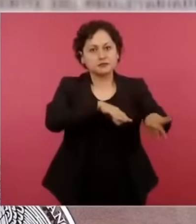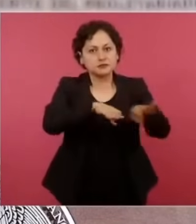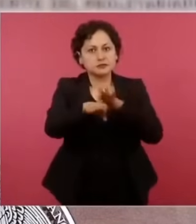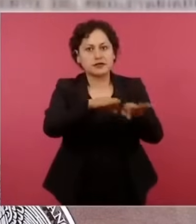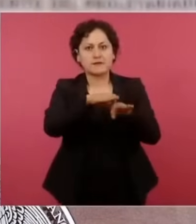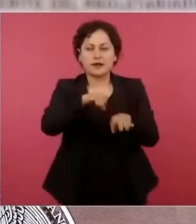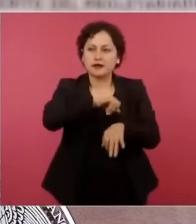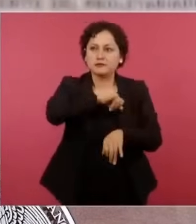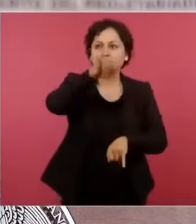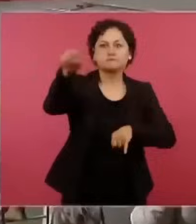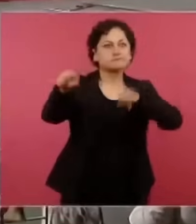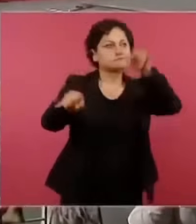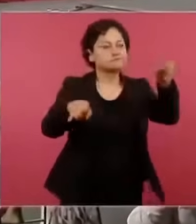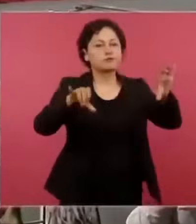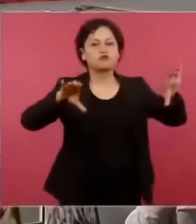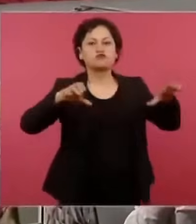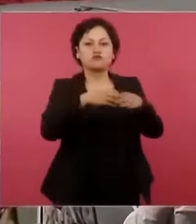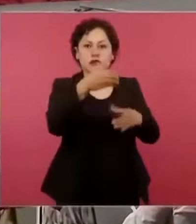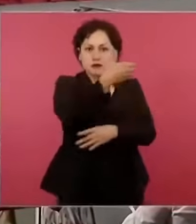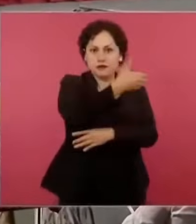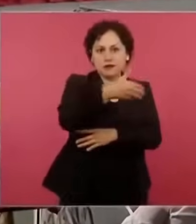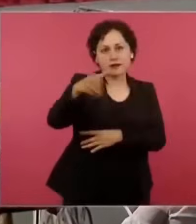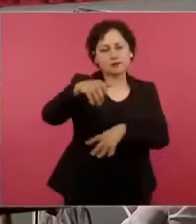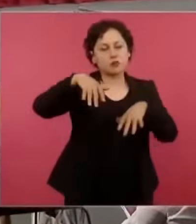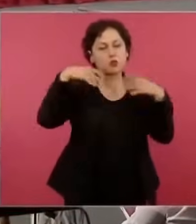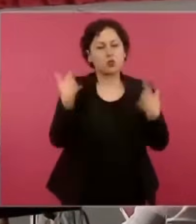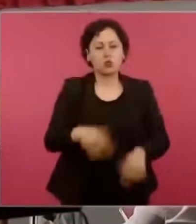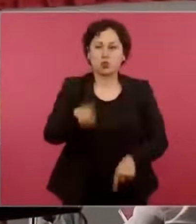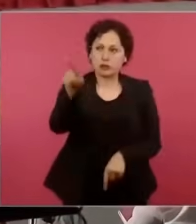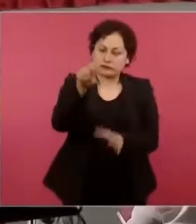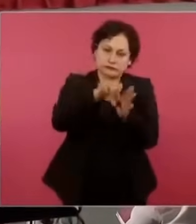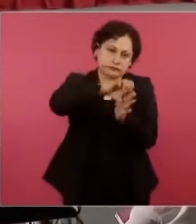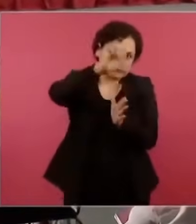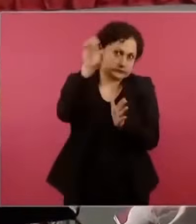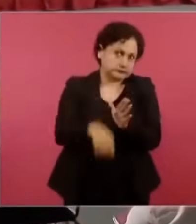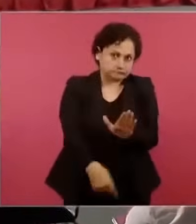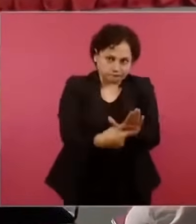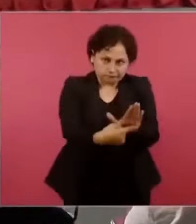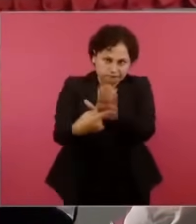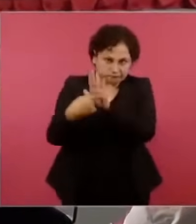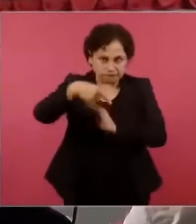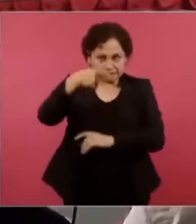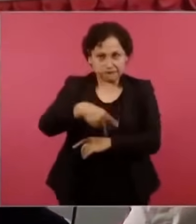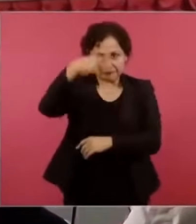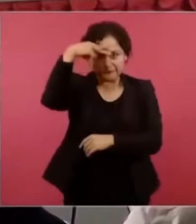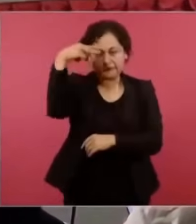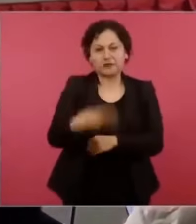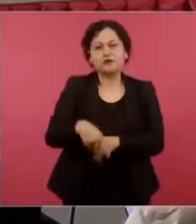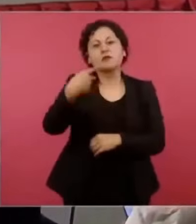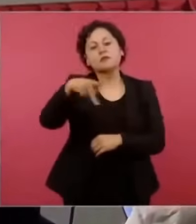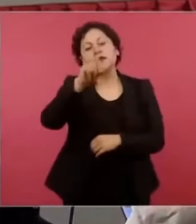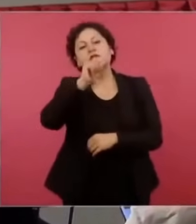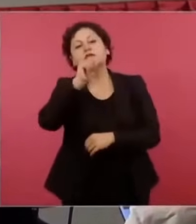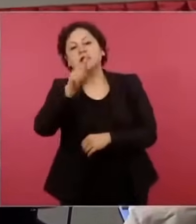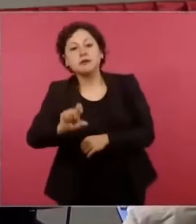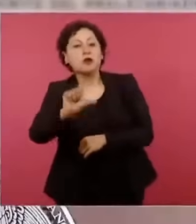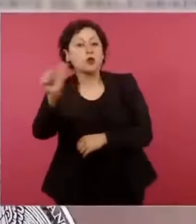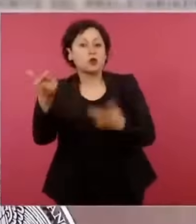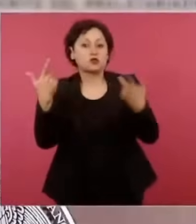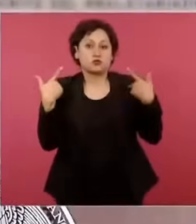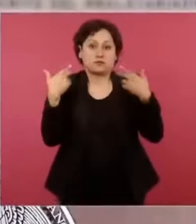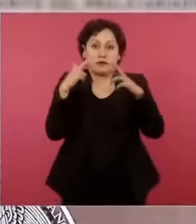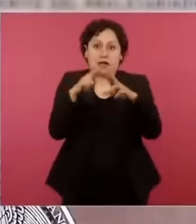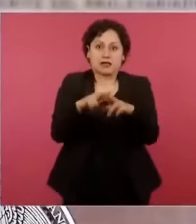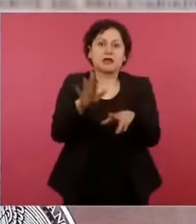todo este país. También a los maestros que casi no se mencionan, pero los maestros de educación especial son unos